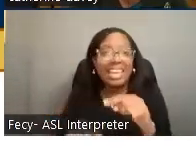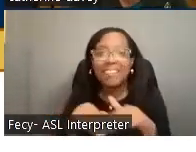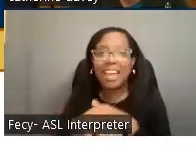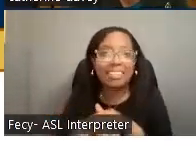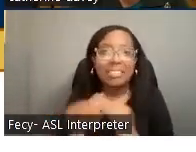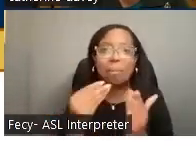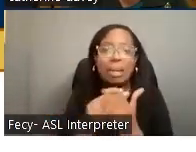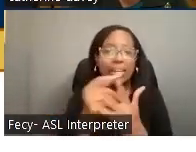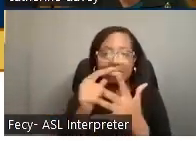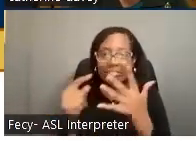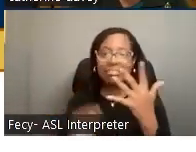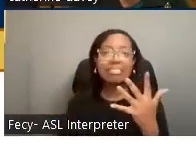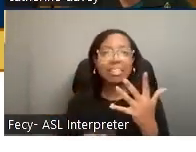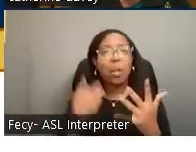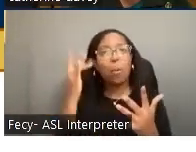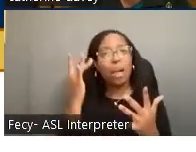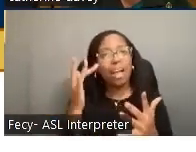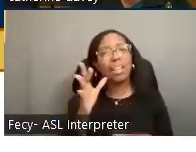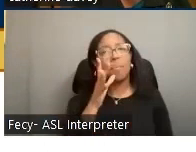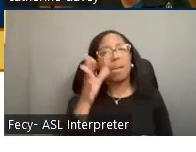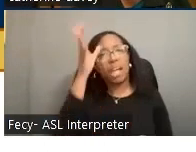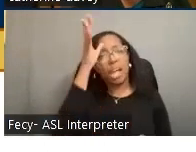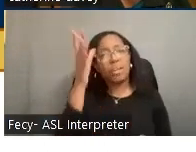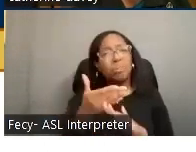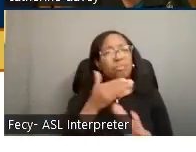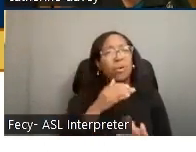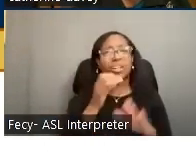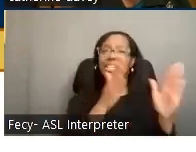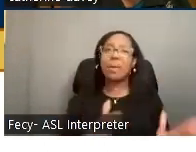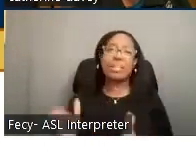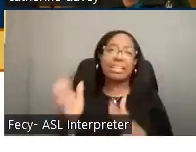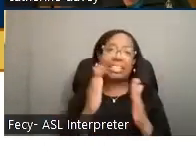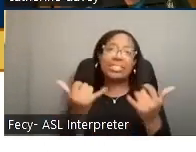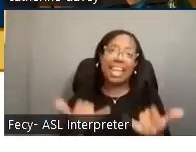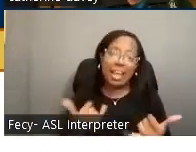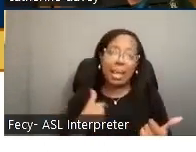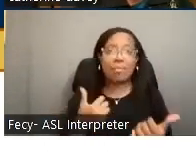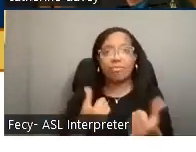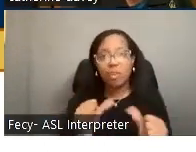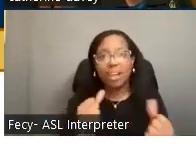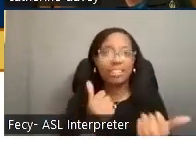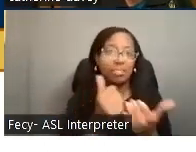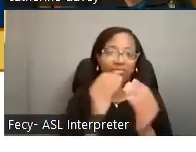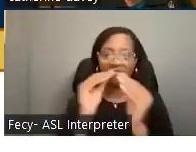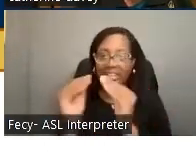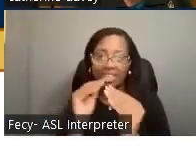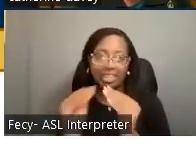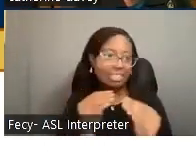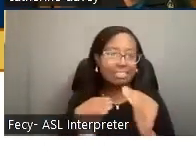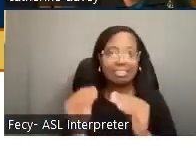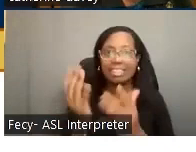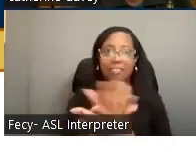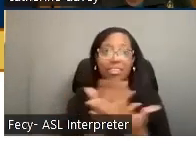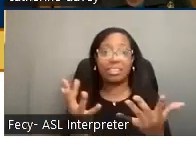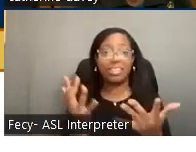estaba totalmente paralizada, paralizada con miedo. Entonces hizo nada. Entonces ahora estamos un poquito atareados